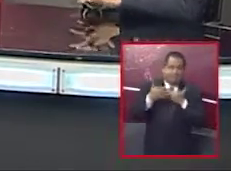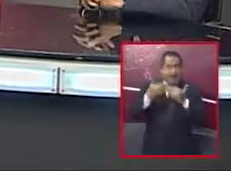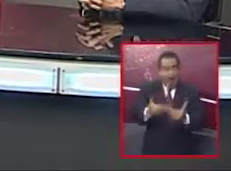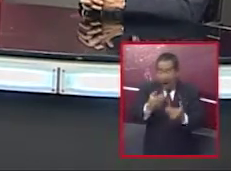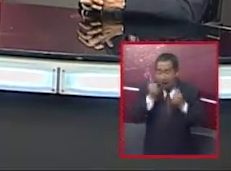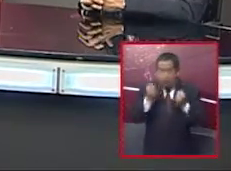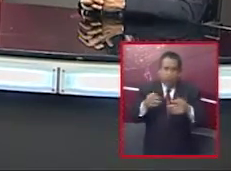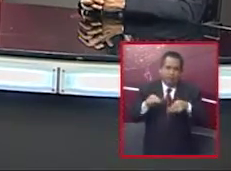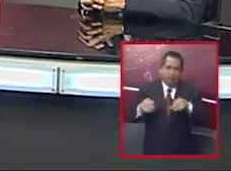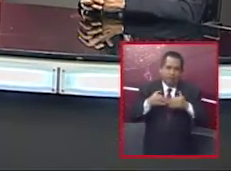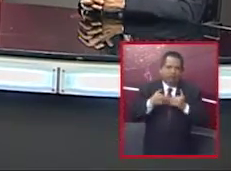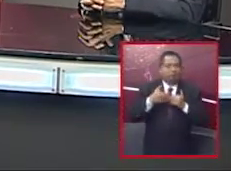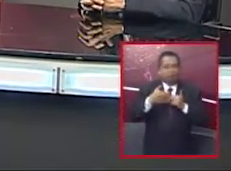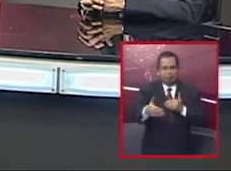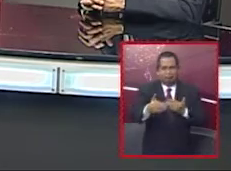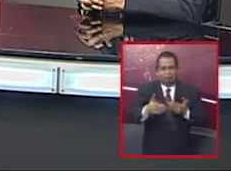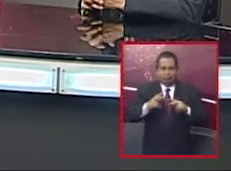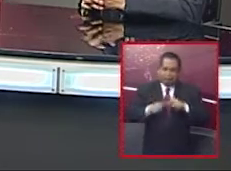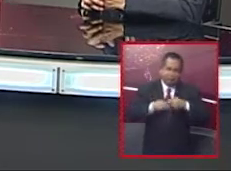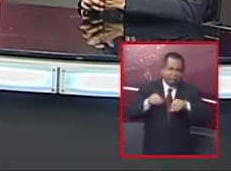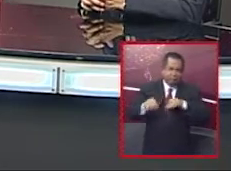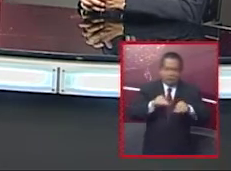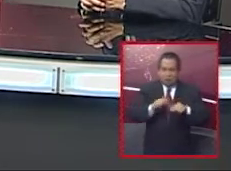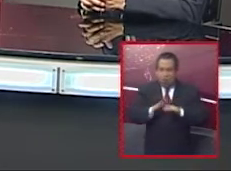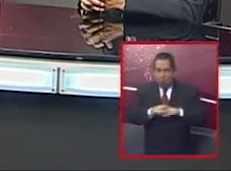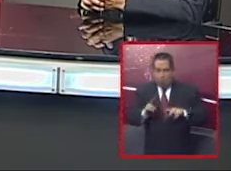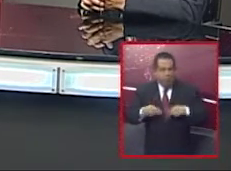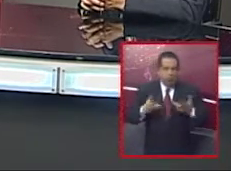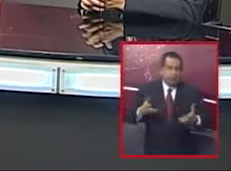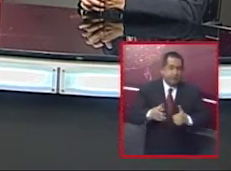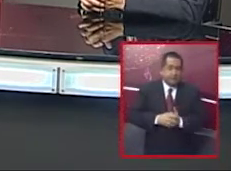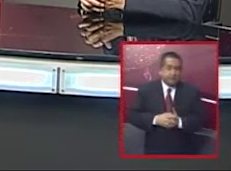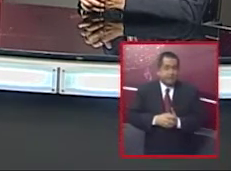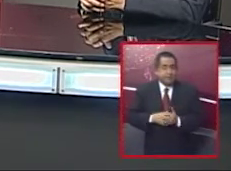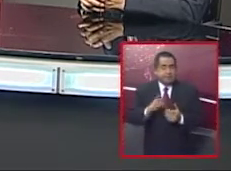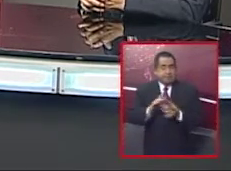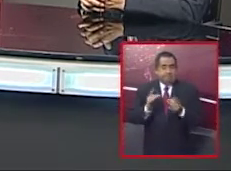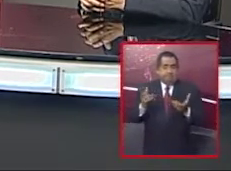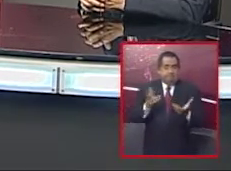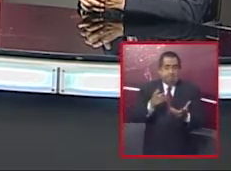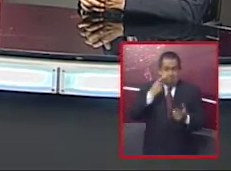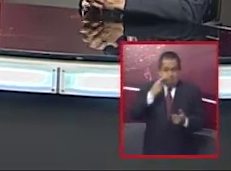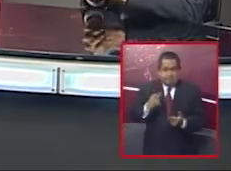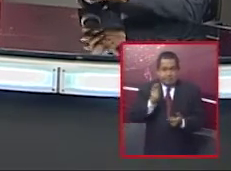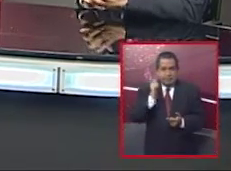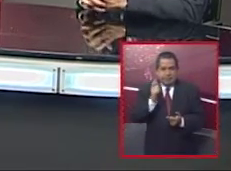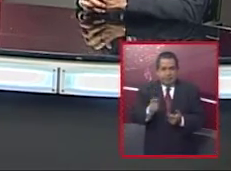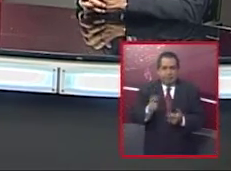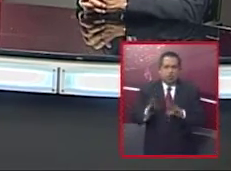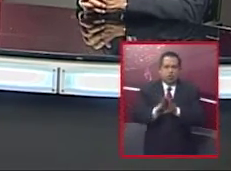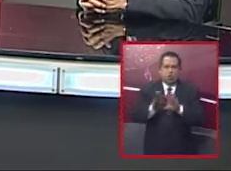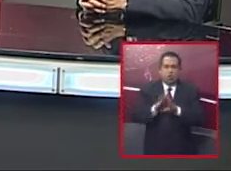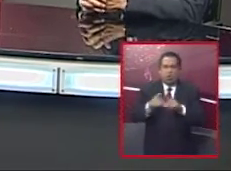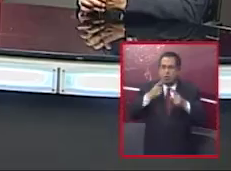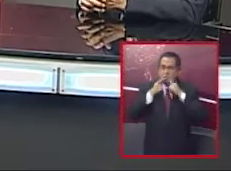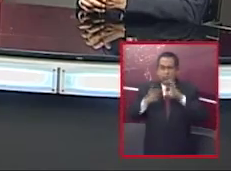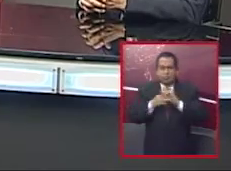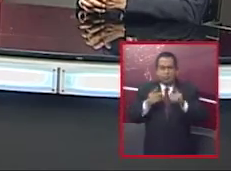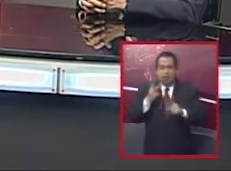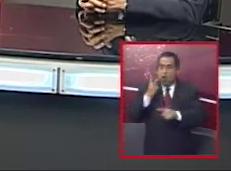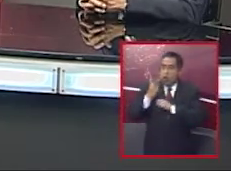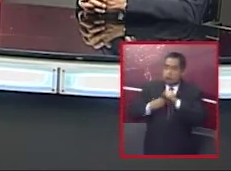mucho por dónde entrarle, va a haber una carga enorme de trabajo, y para los próximos 2 años que quedan de